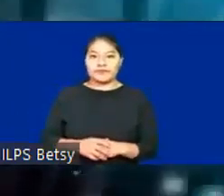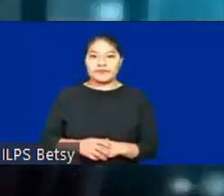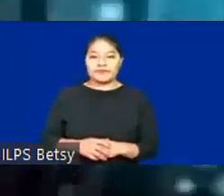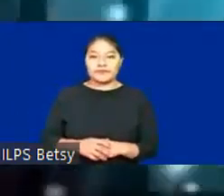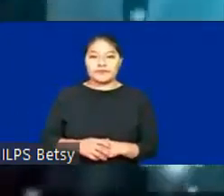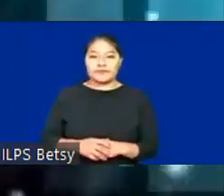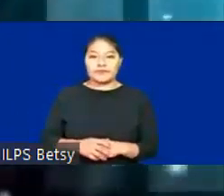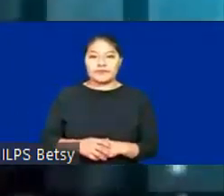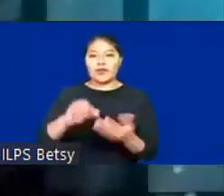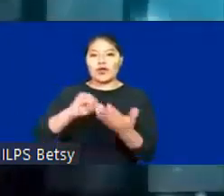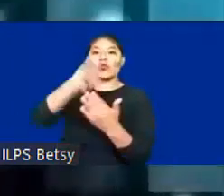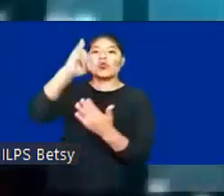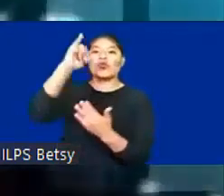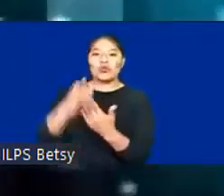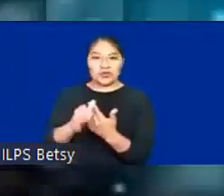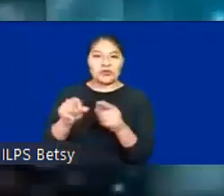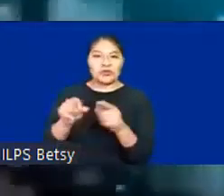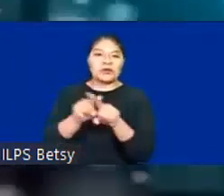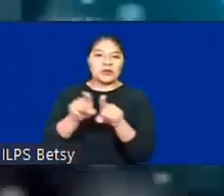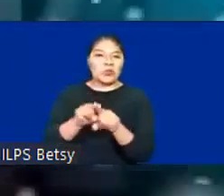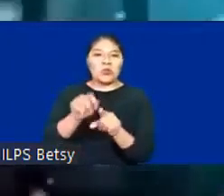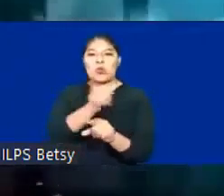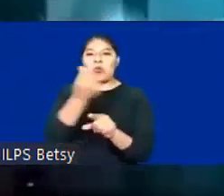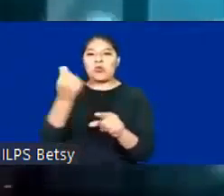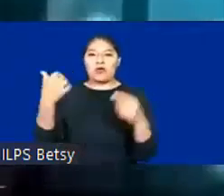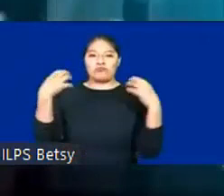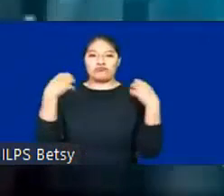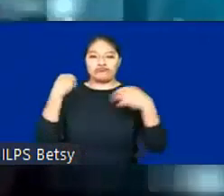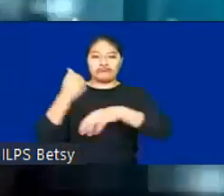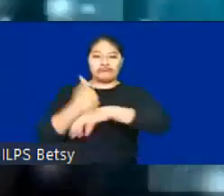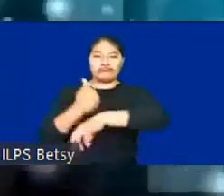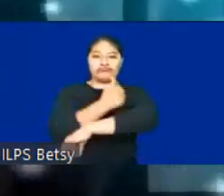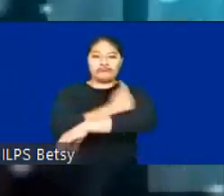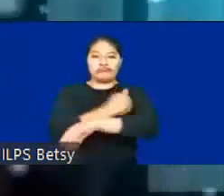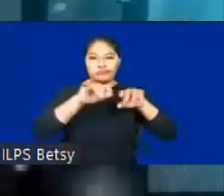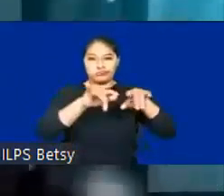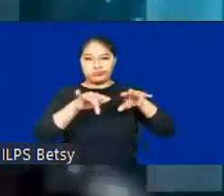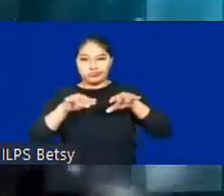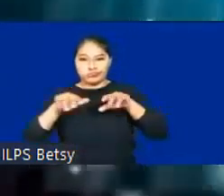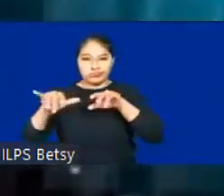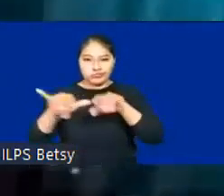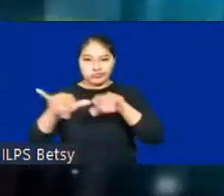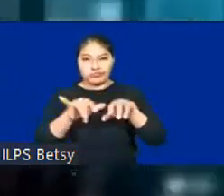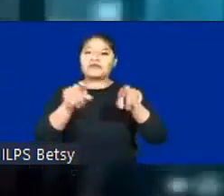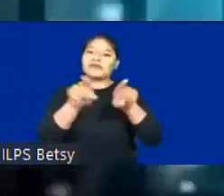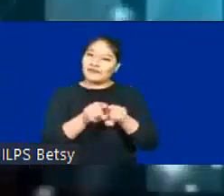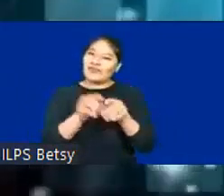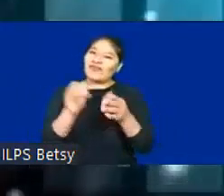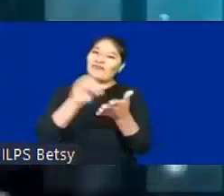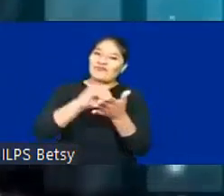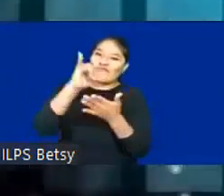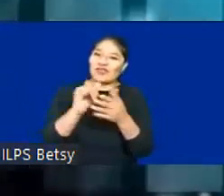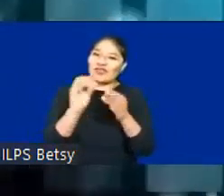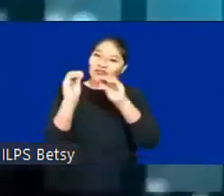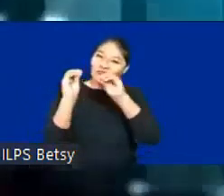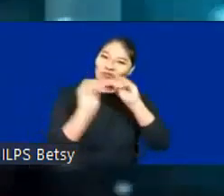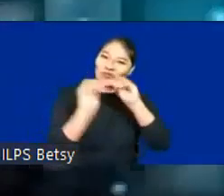tema administrativo, con el tema de seguridad de la información y con el tema de datos abiertos, que son roles que también están asociados